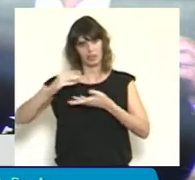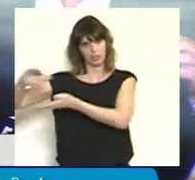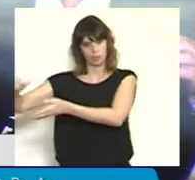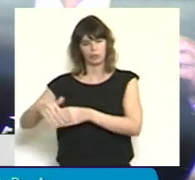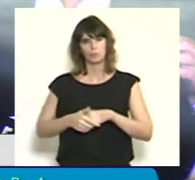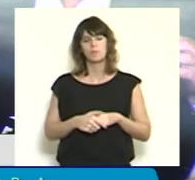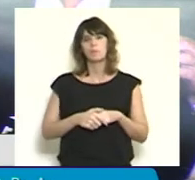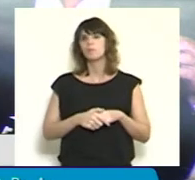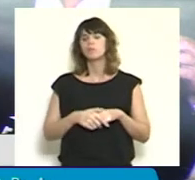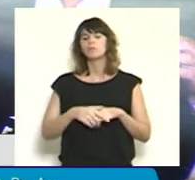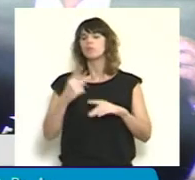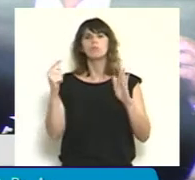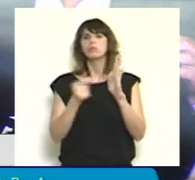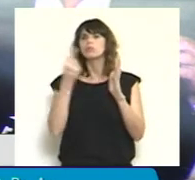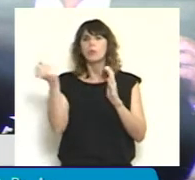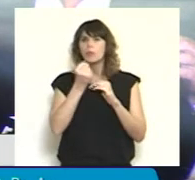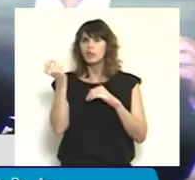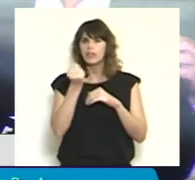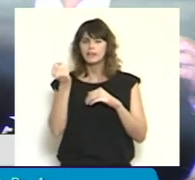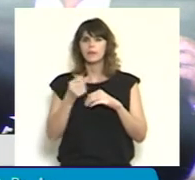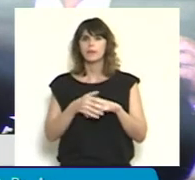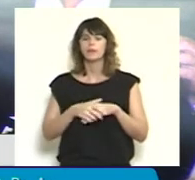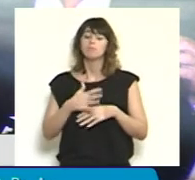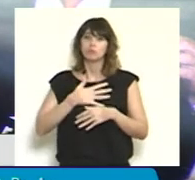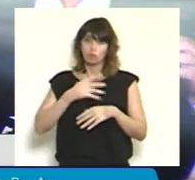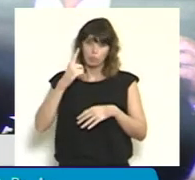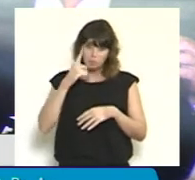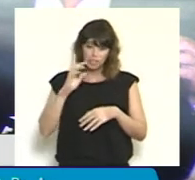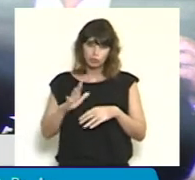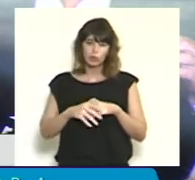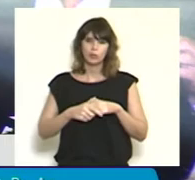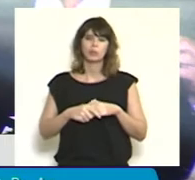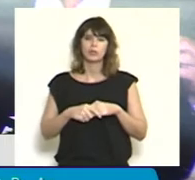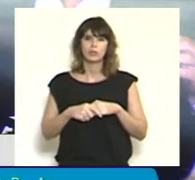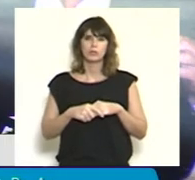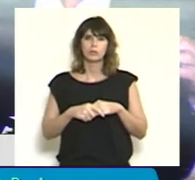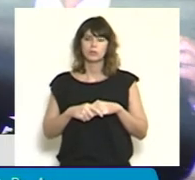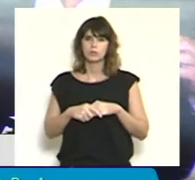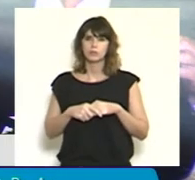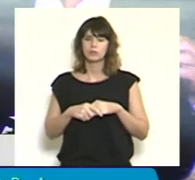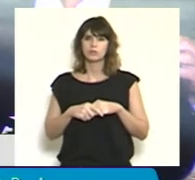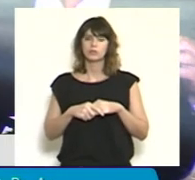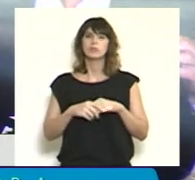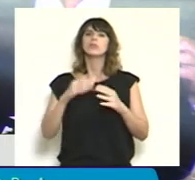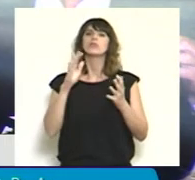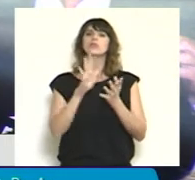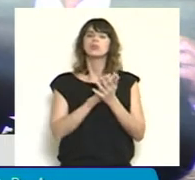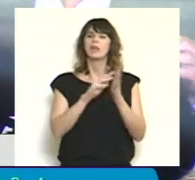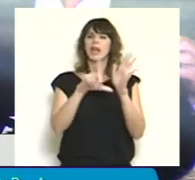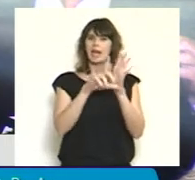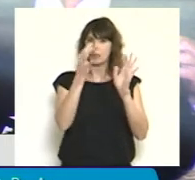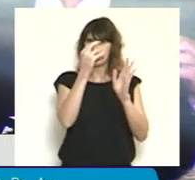mayor importancia, yo creo que es destacable señalar la derogación de la